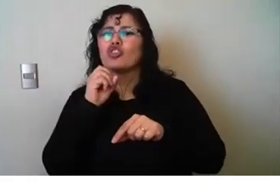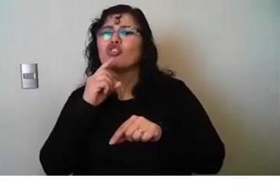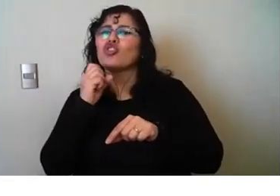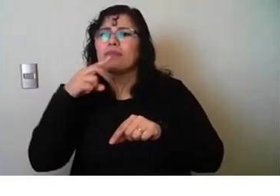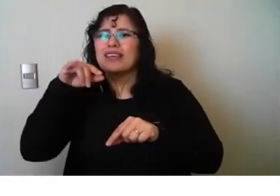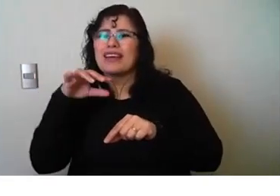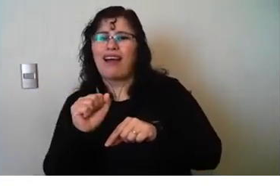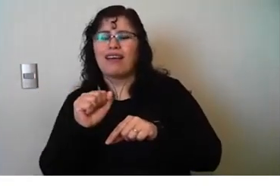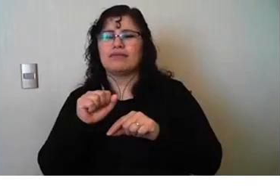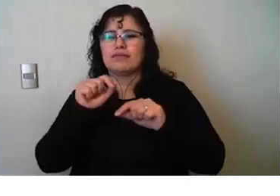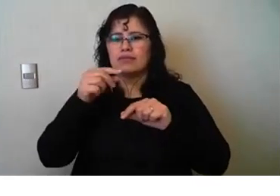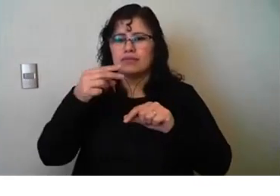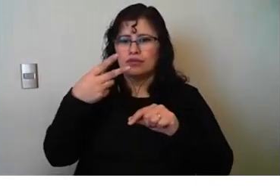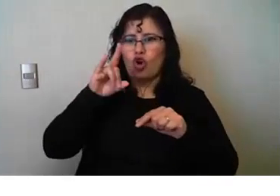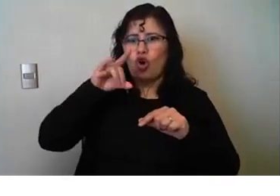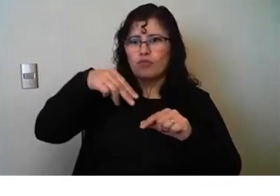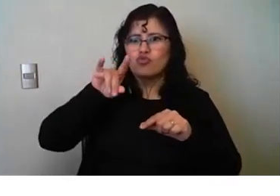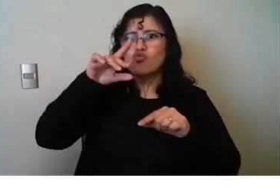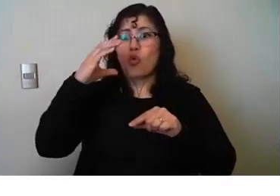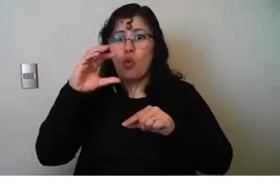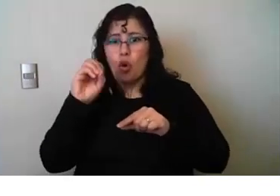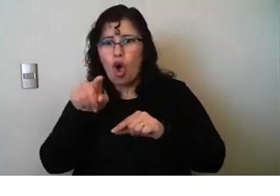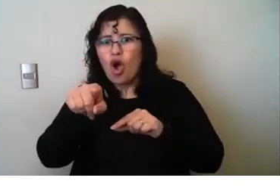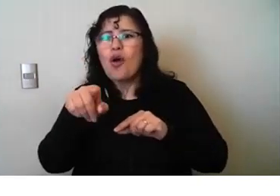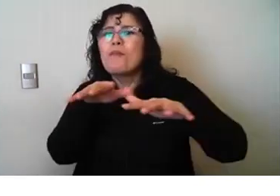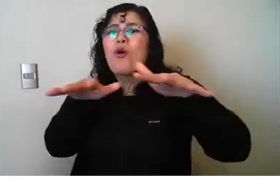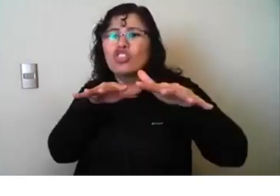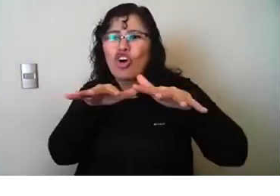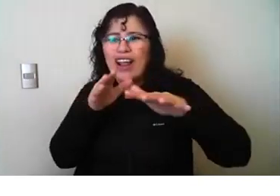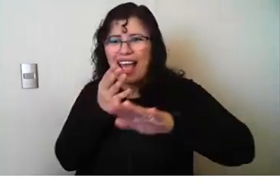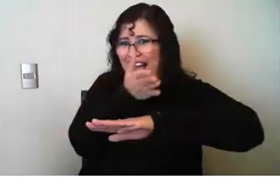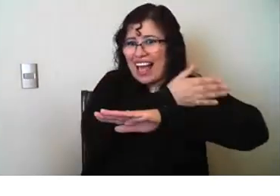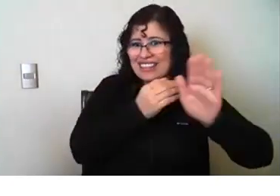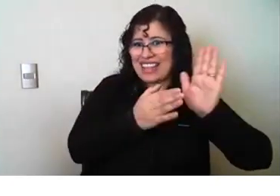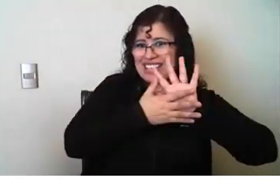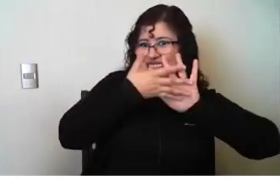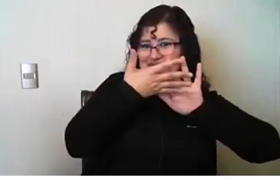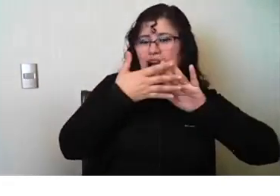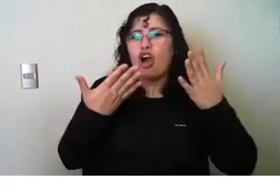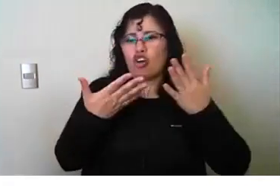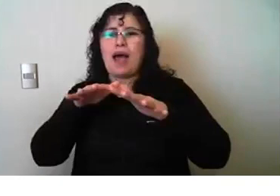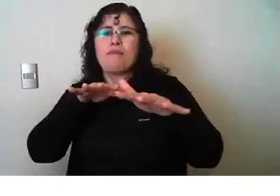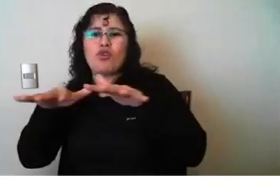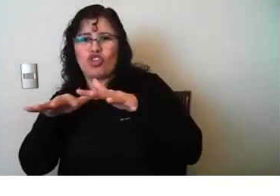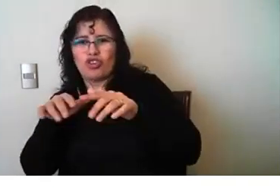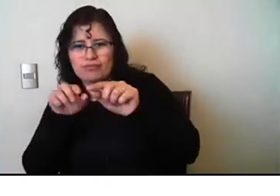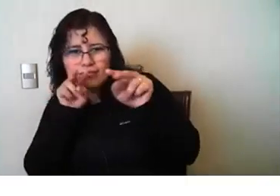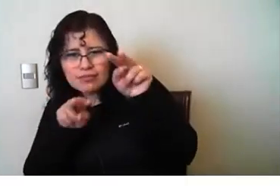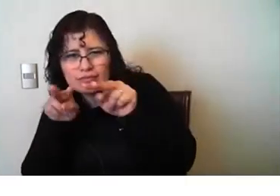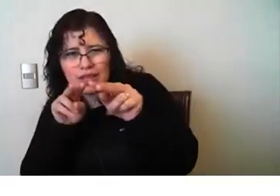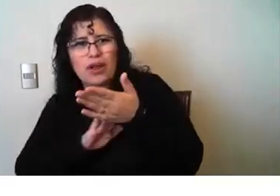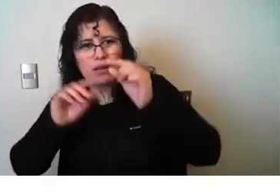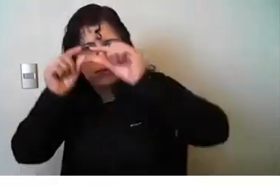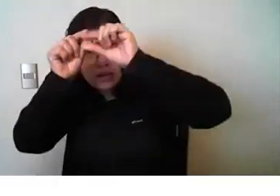llama homúnculo sensitivo, homúnculo motor. Y si ustedes lo asocian ahí al territorio, se van a dar